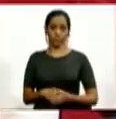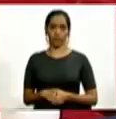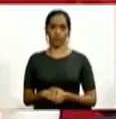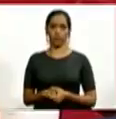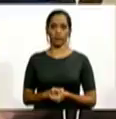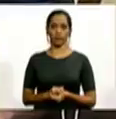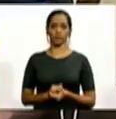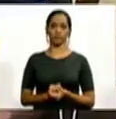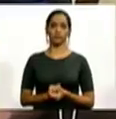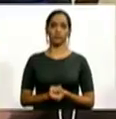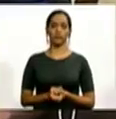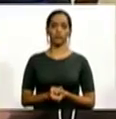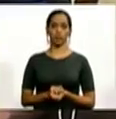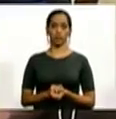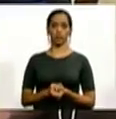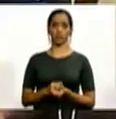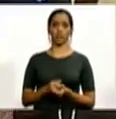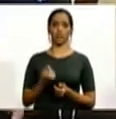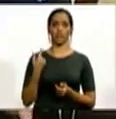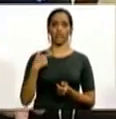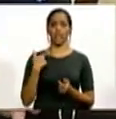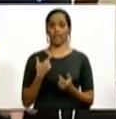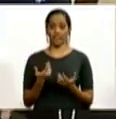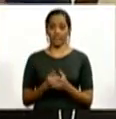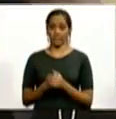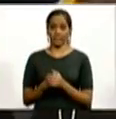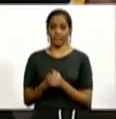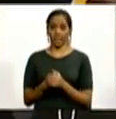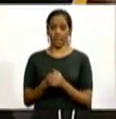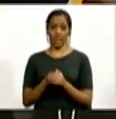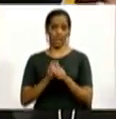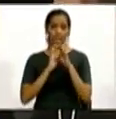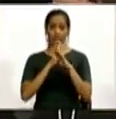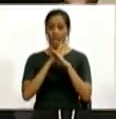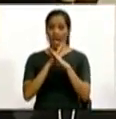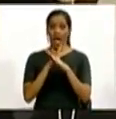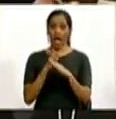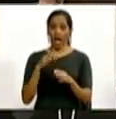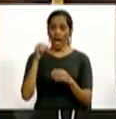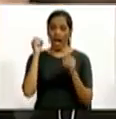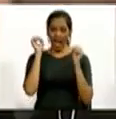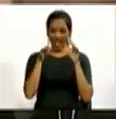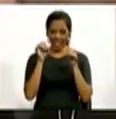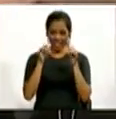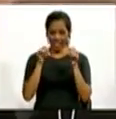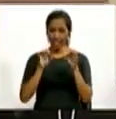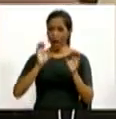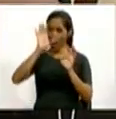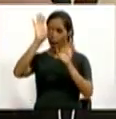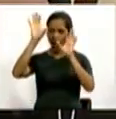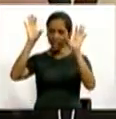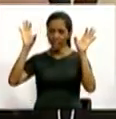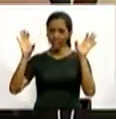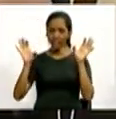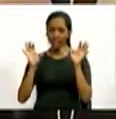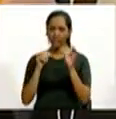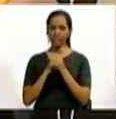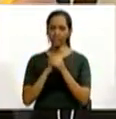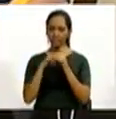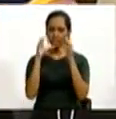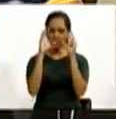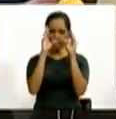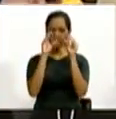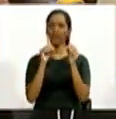Se curan así, hermano. Sí, no, las cárceles nosotros tienen que ser hipoalergénicas y todo ese montón de cosas, ¿sabes? Con colchoncitos en las paredes y cosas, y